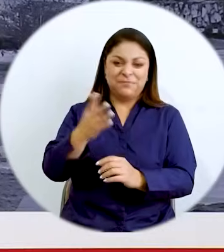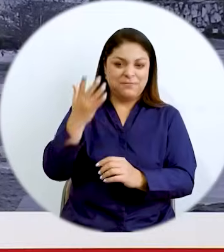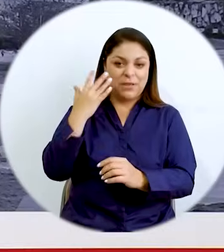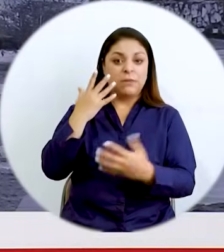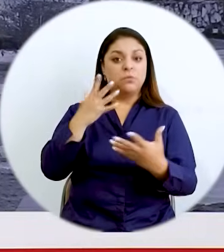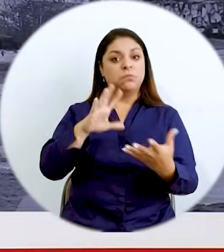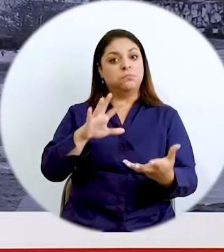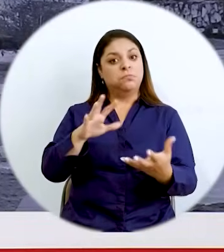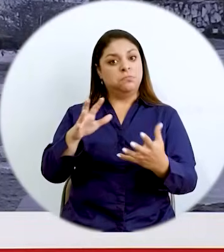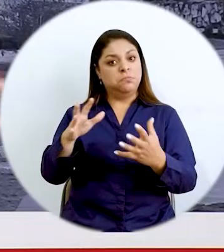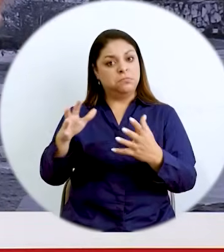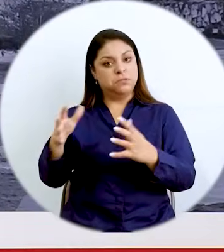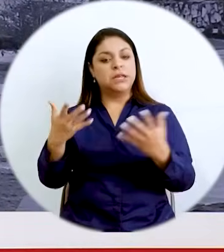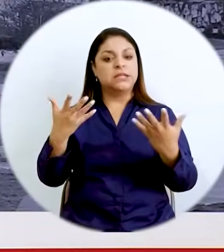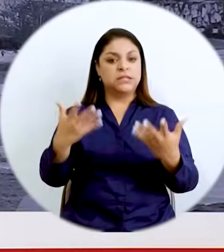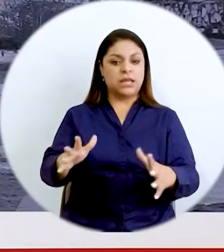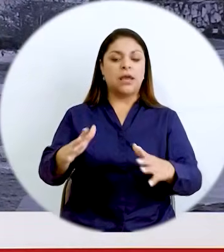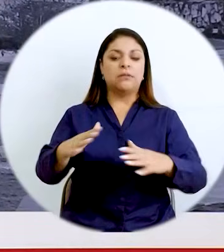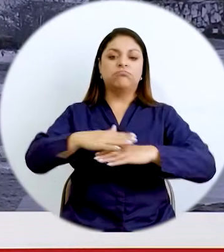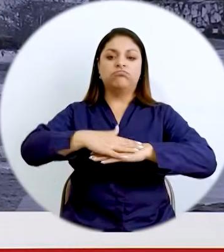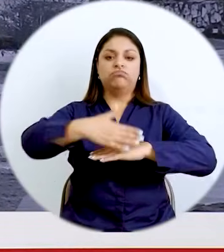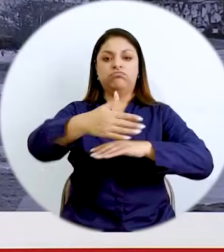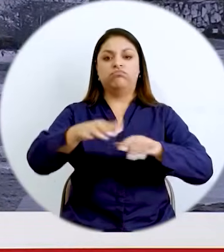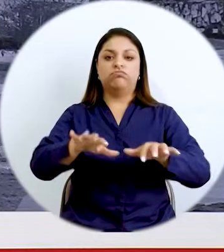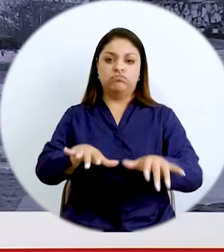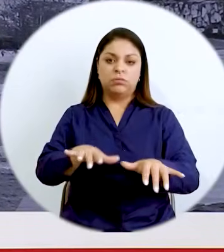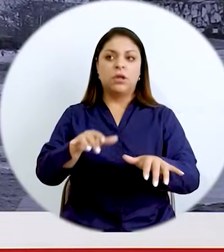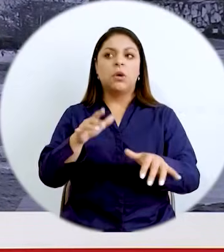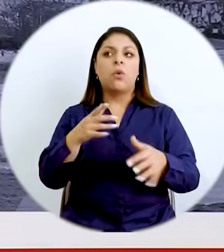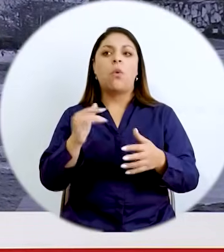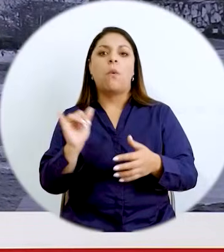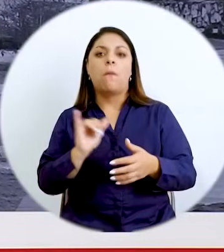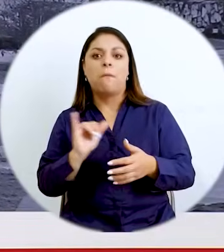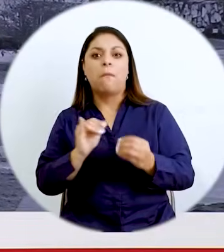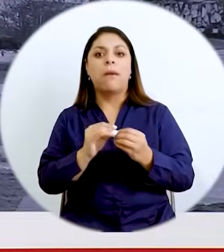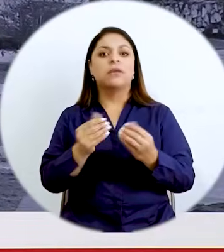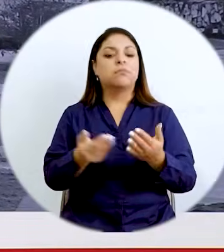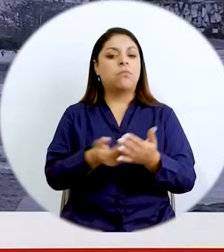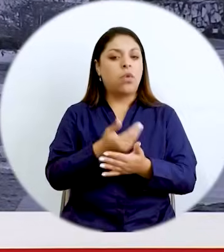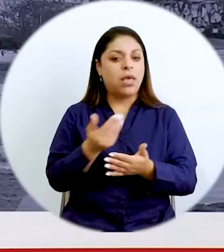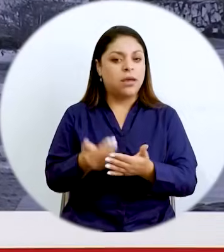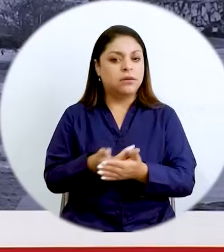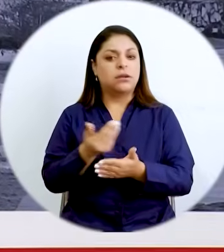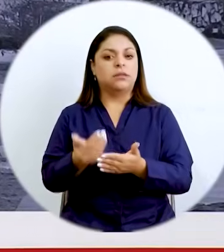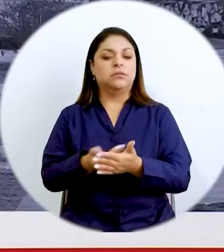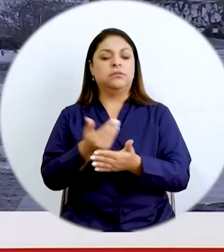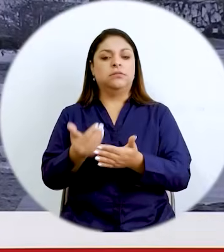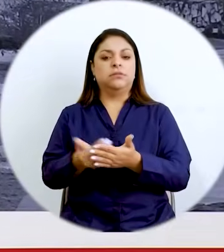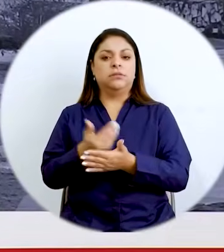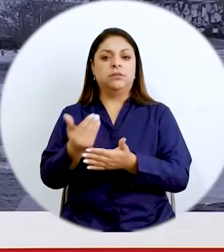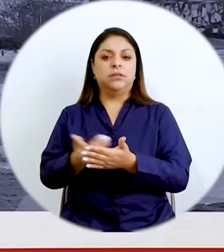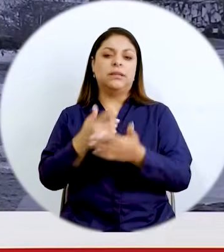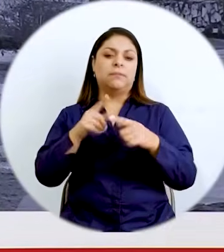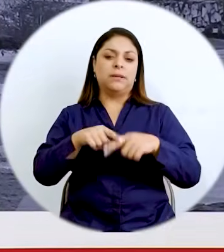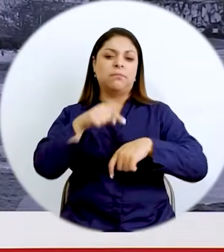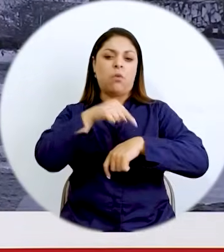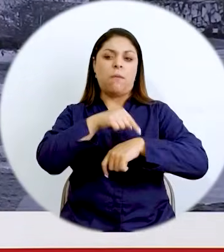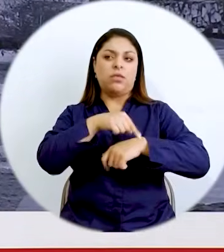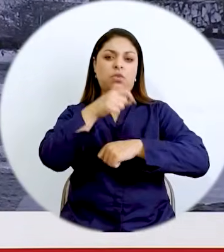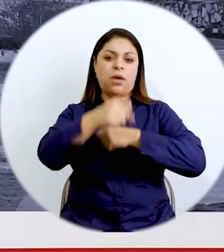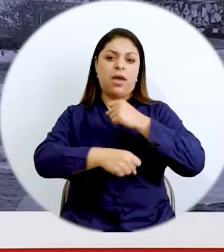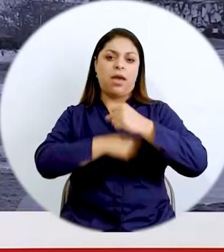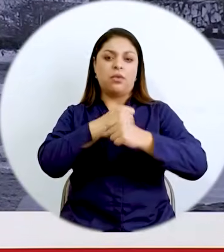fuimos evolucionando a versiones, digamos, podríamos decir más modernas según el momento en el